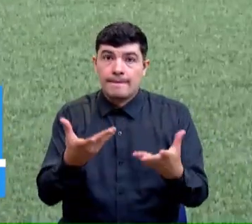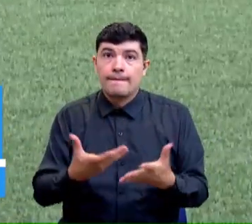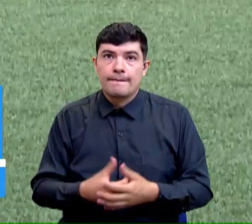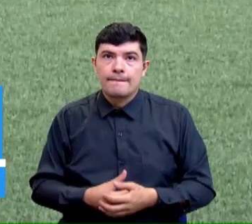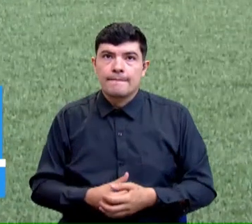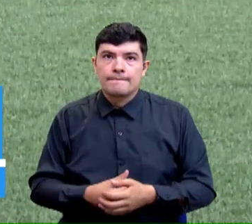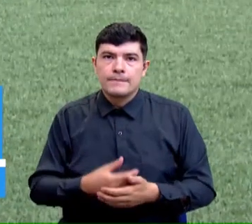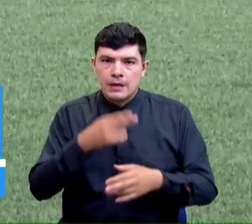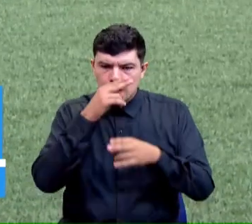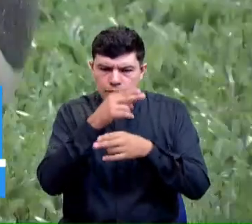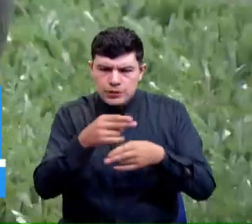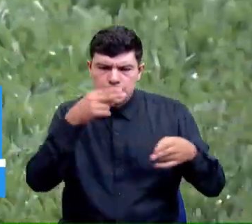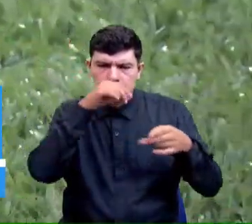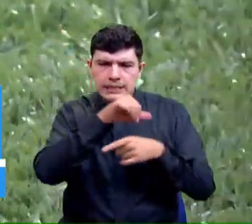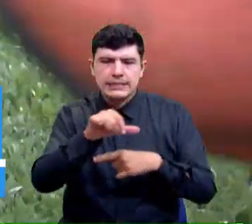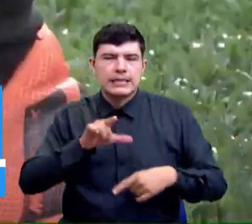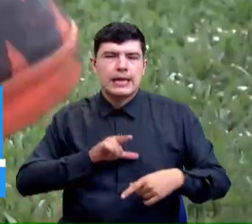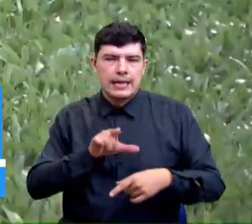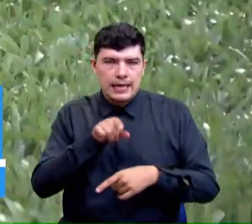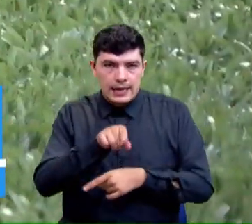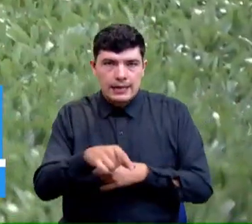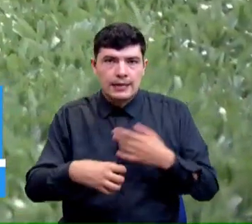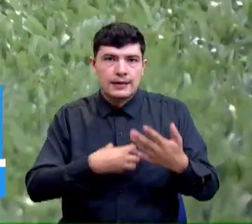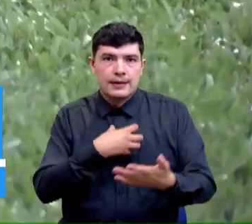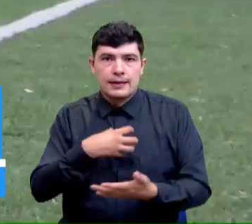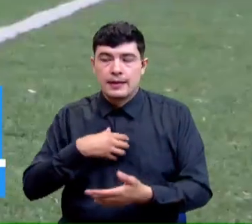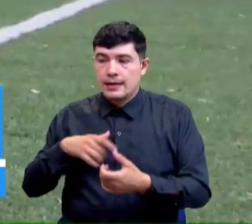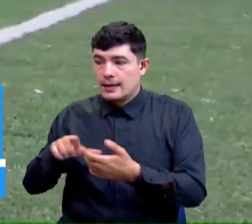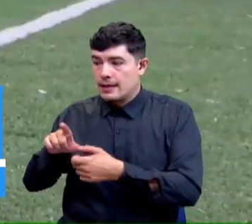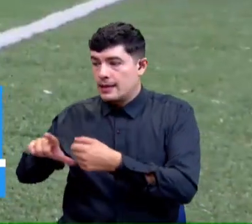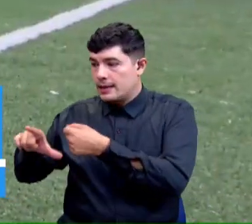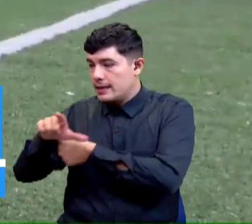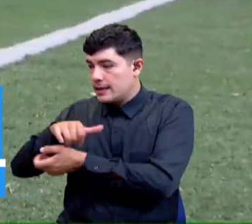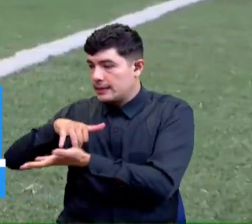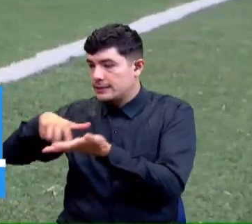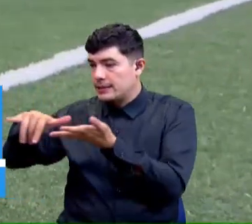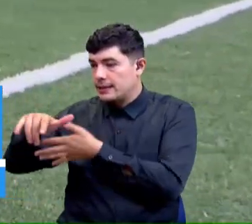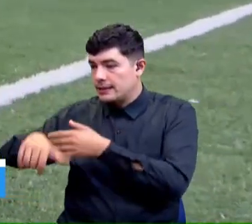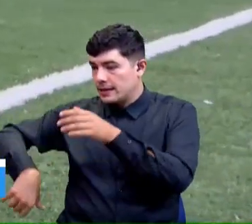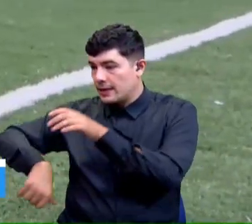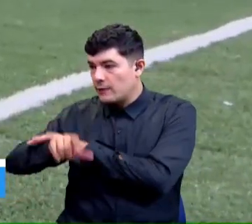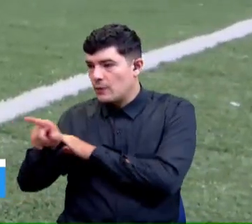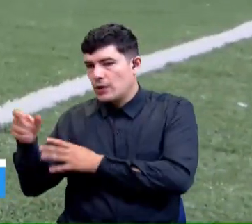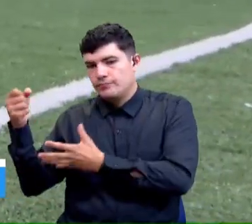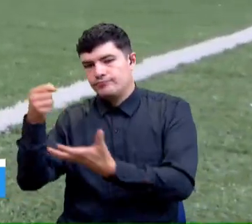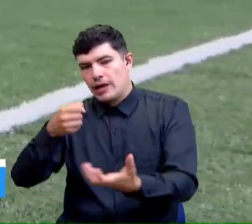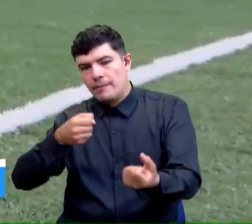principales protagonistas de este torneo, que es respaldado por la Liga Santanderiana de Fútbol.